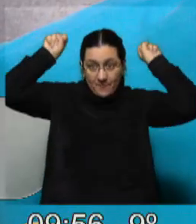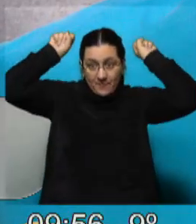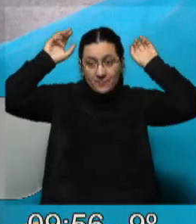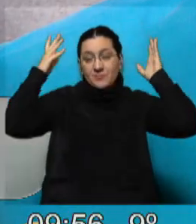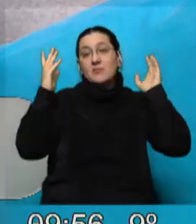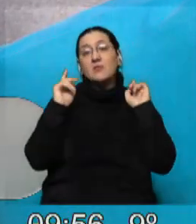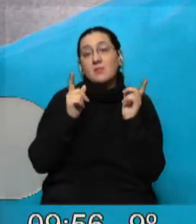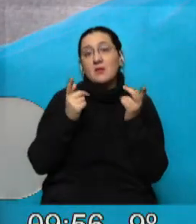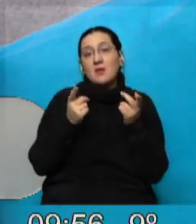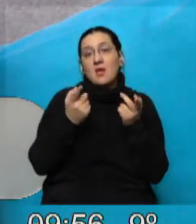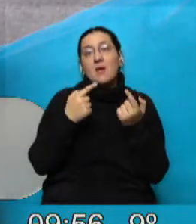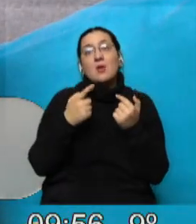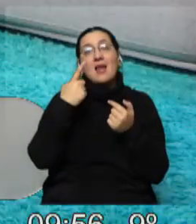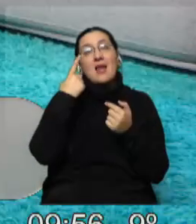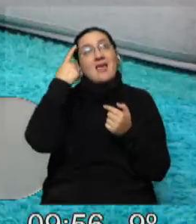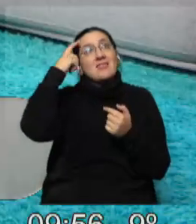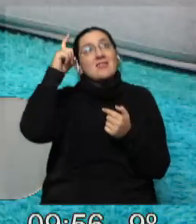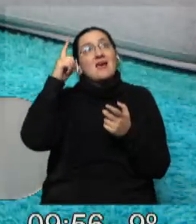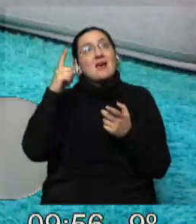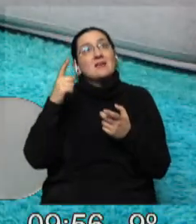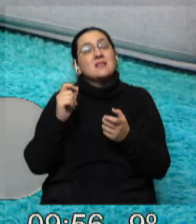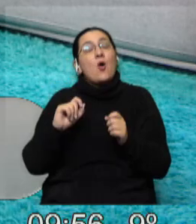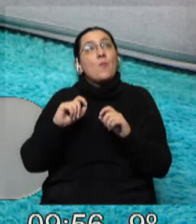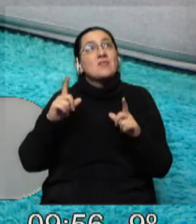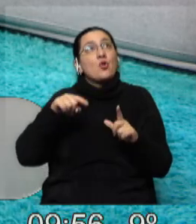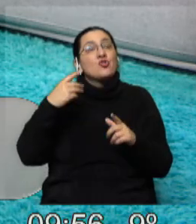otras sensaciones los y otros sentidos. Sentidos que